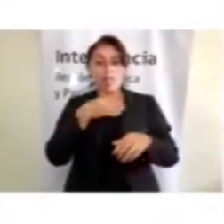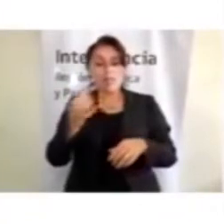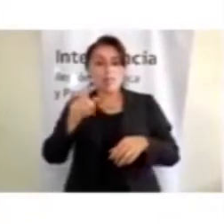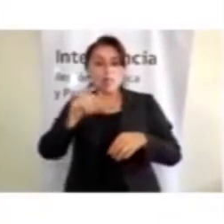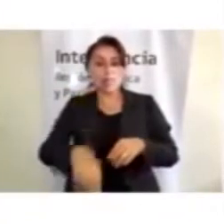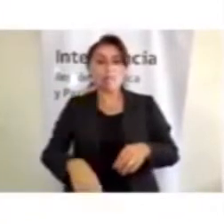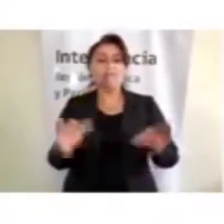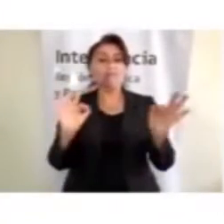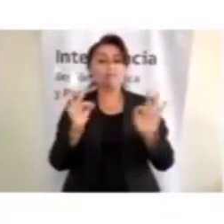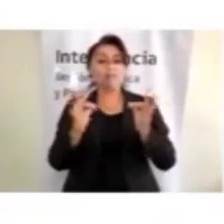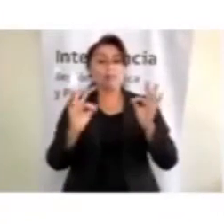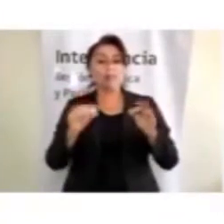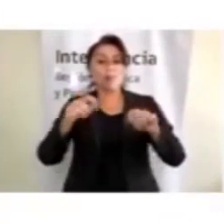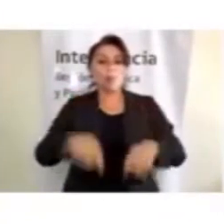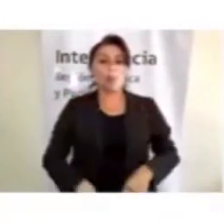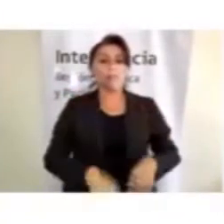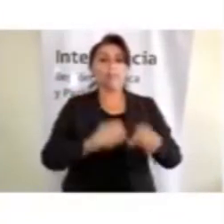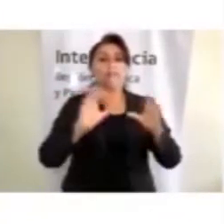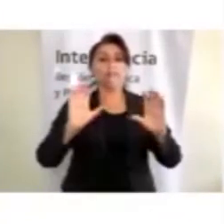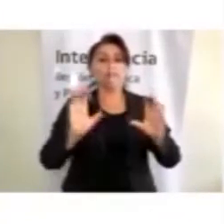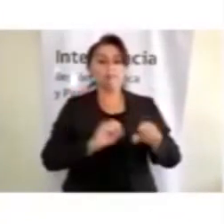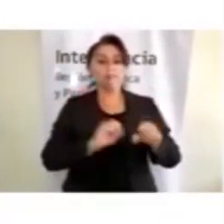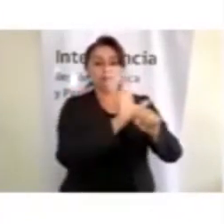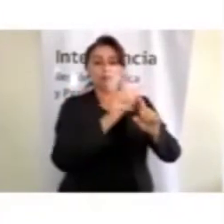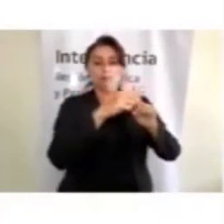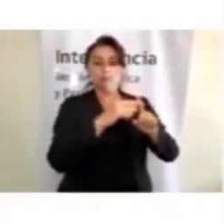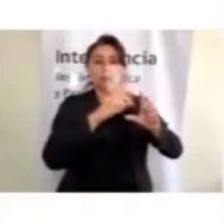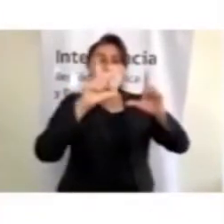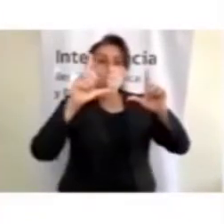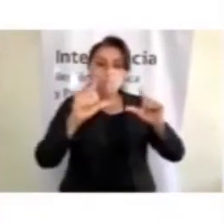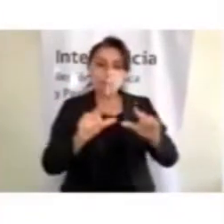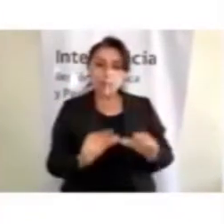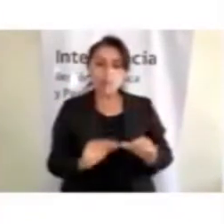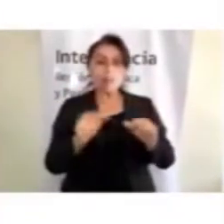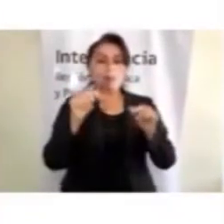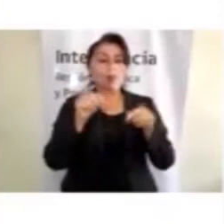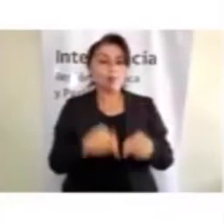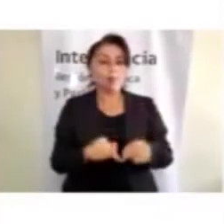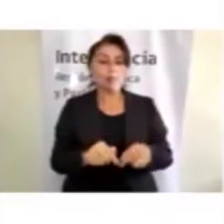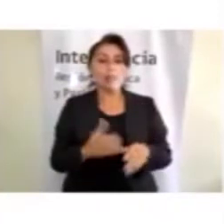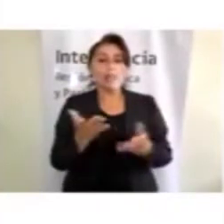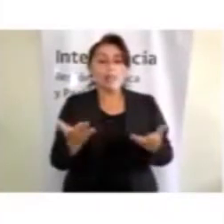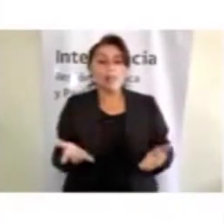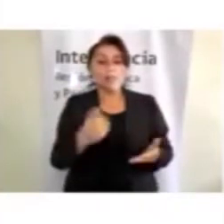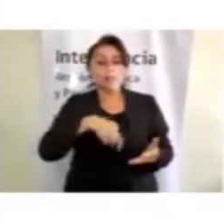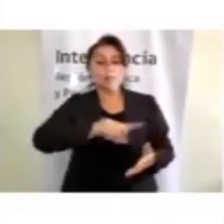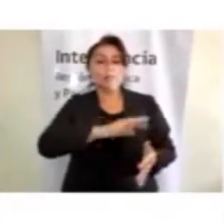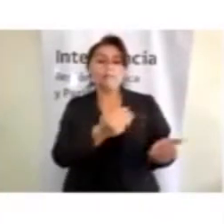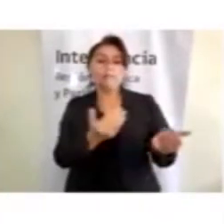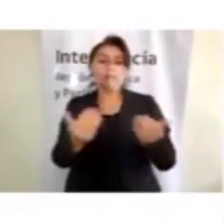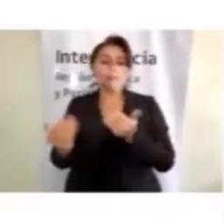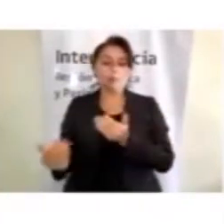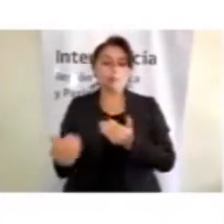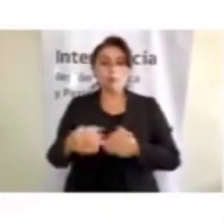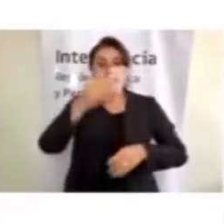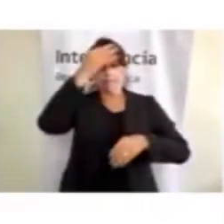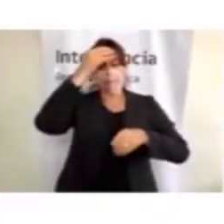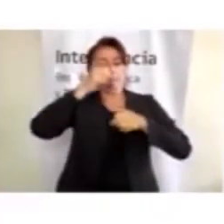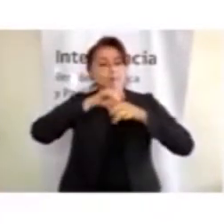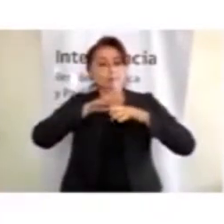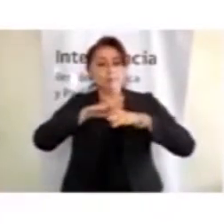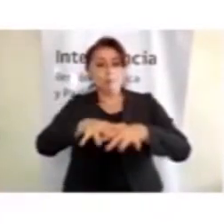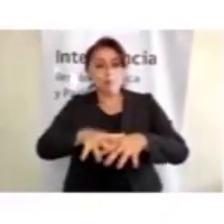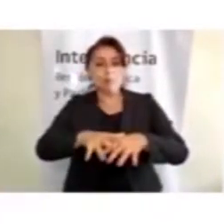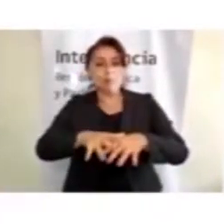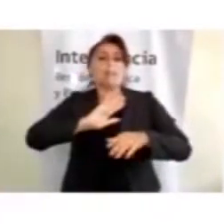de los casos de nuestra región. Tenemos que seguir trabajando, tenemos la esperanza de que esta pandemia va a seguir disminuyendo